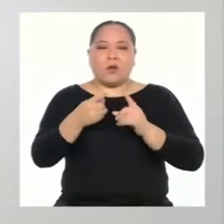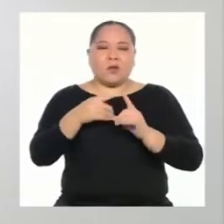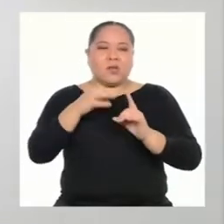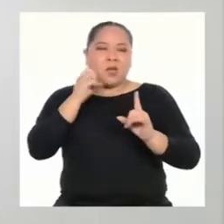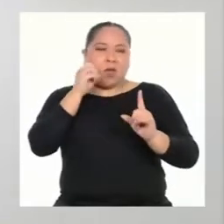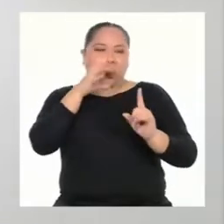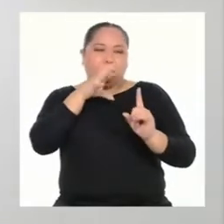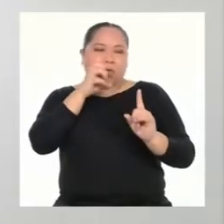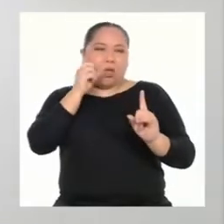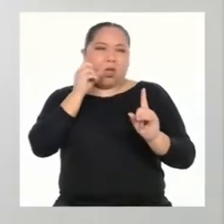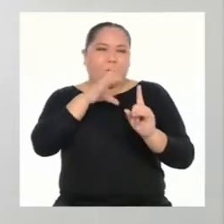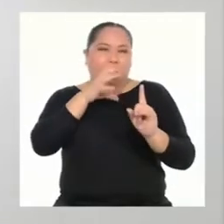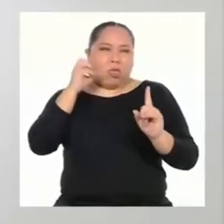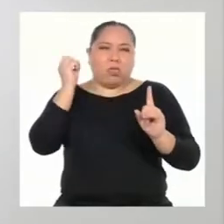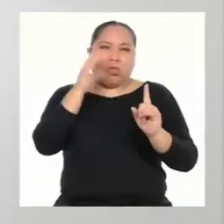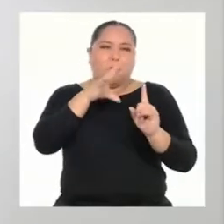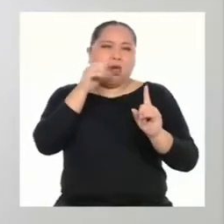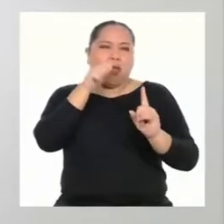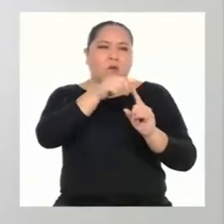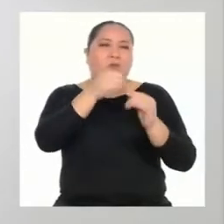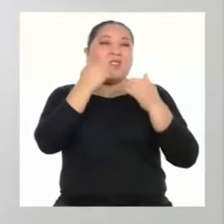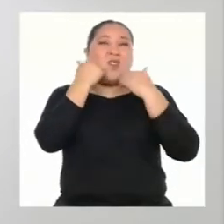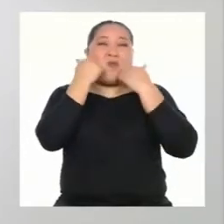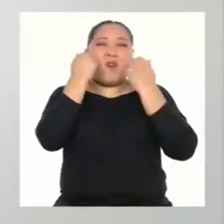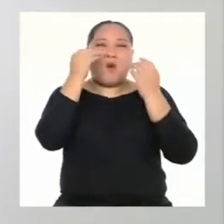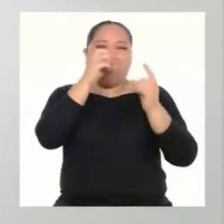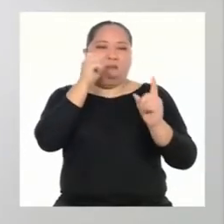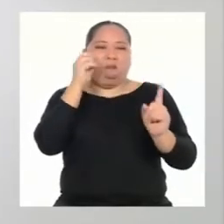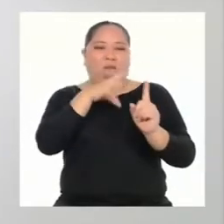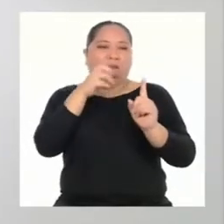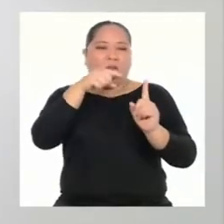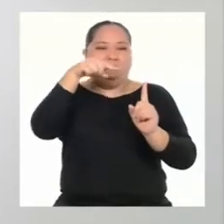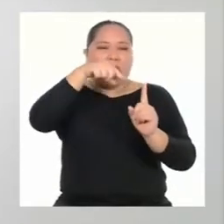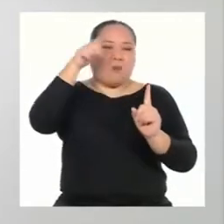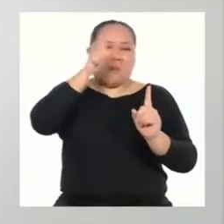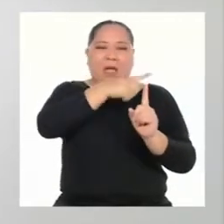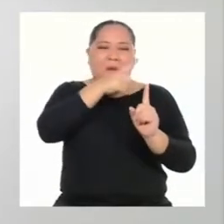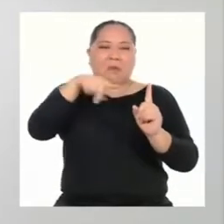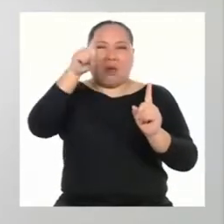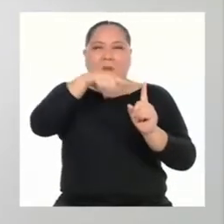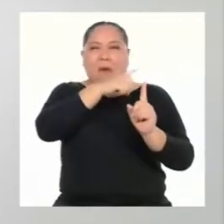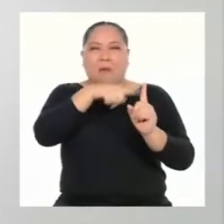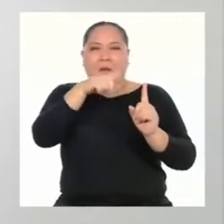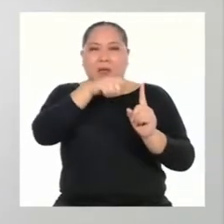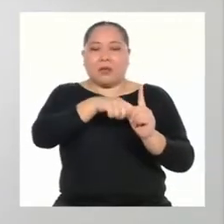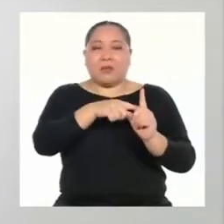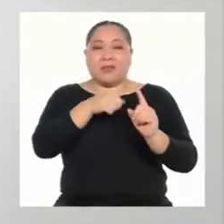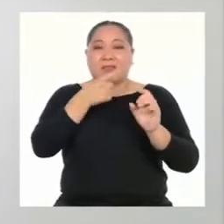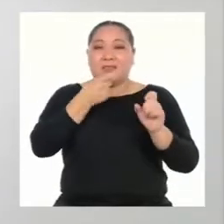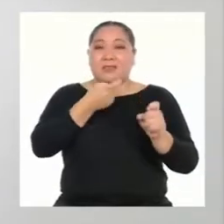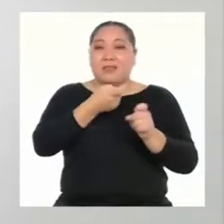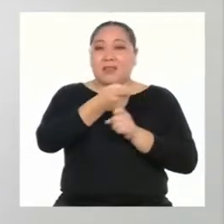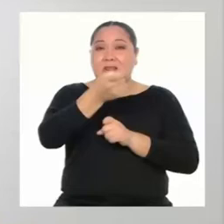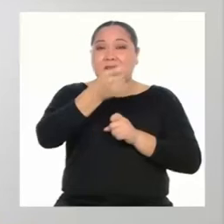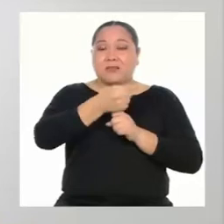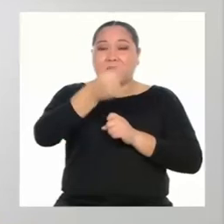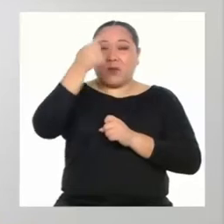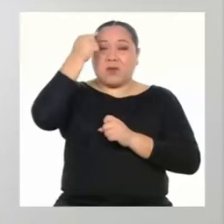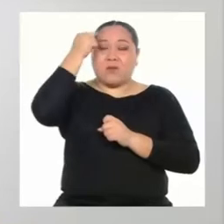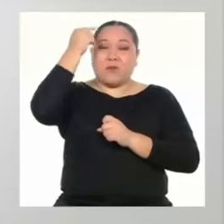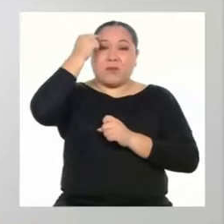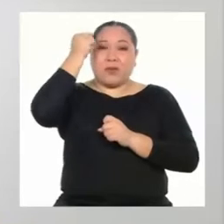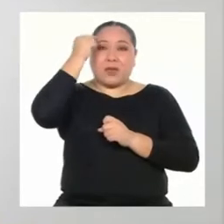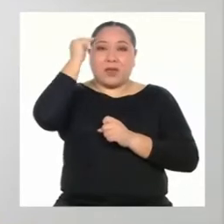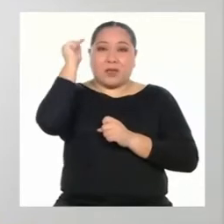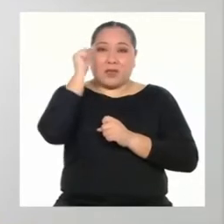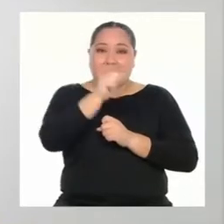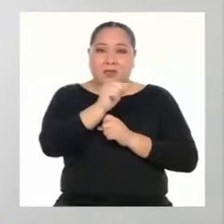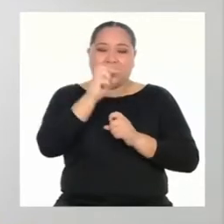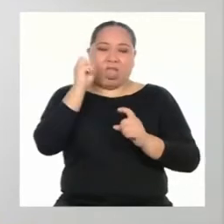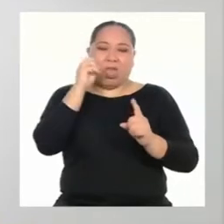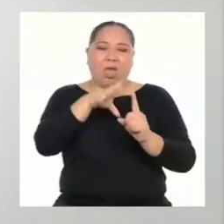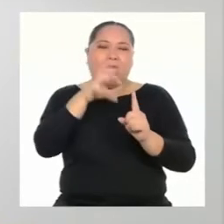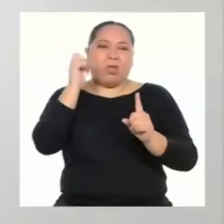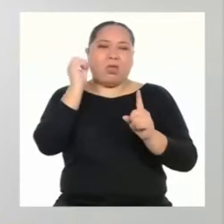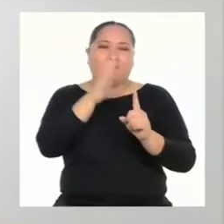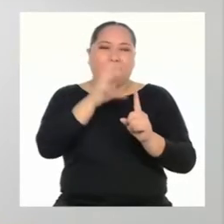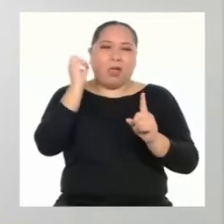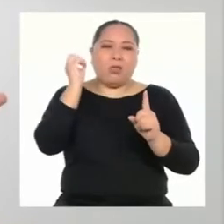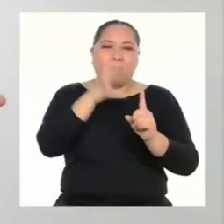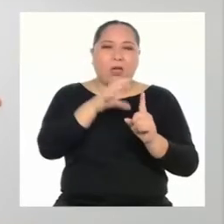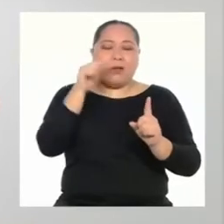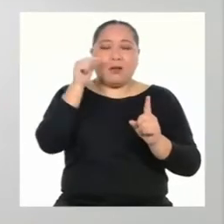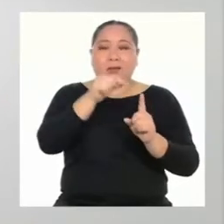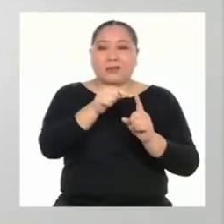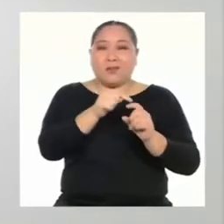humilla, insulta o avergüenza a una persona. Los daños psíquicos o emocionales que genera este tipo de